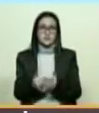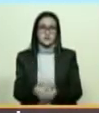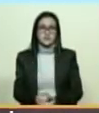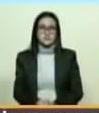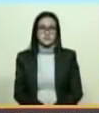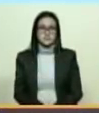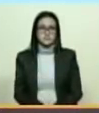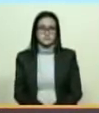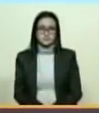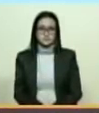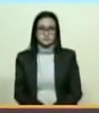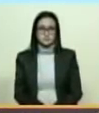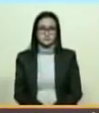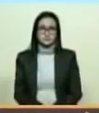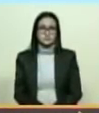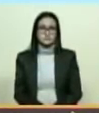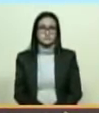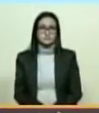700.000 bolívares. Repito,